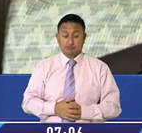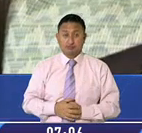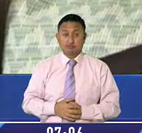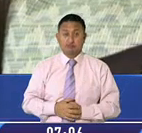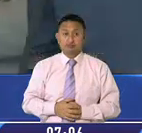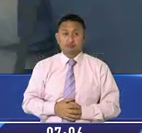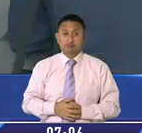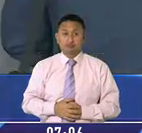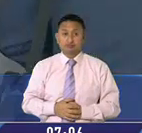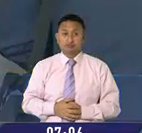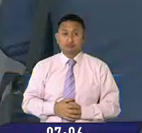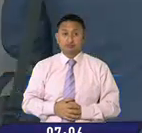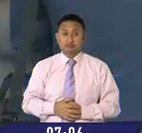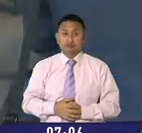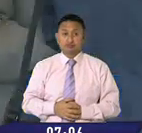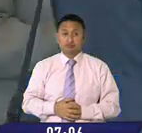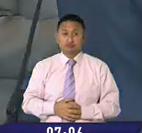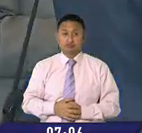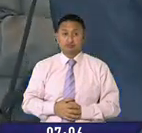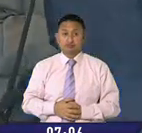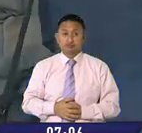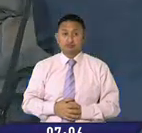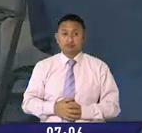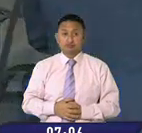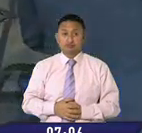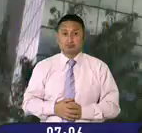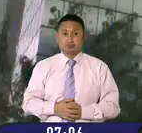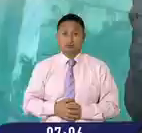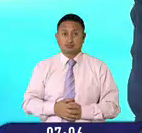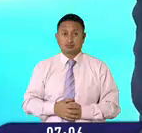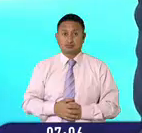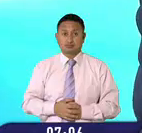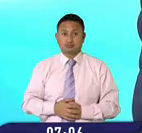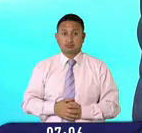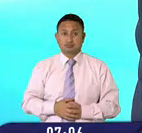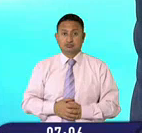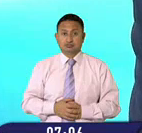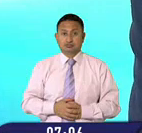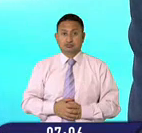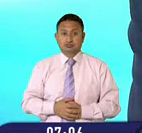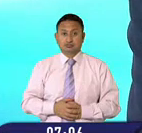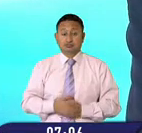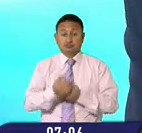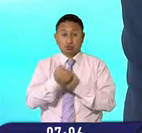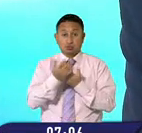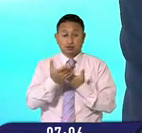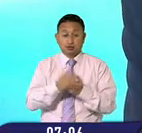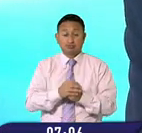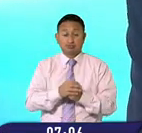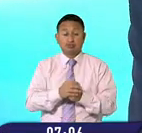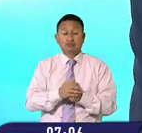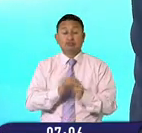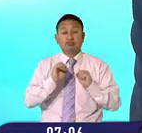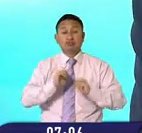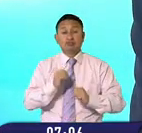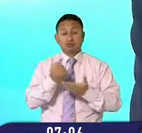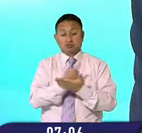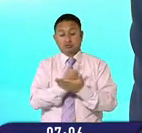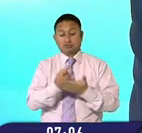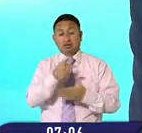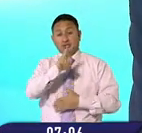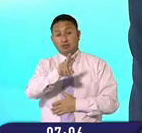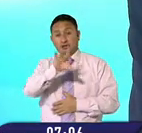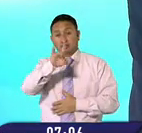Informó Héctor Romero. Contarles que hasta la semana 28 de gestación, una mujer víctima de violación